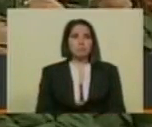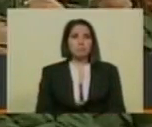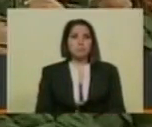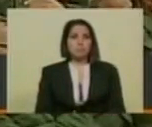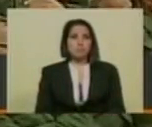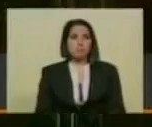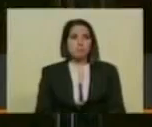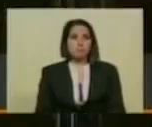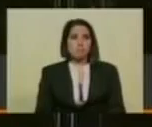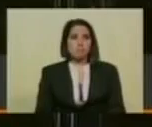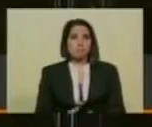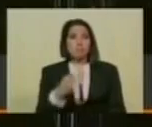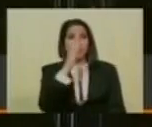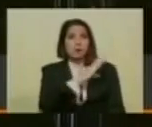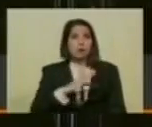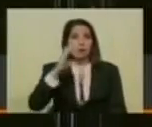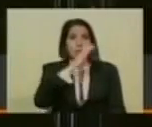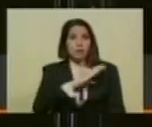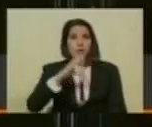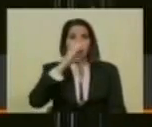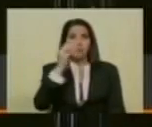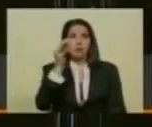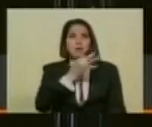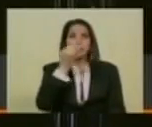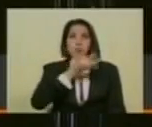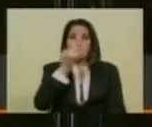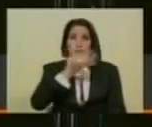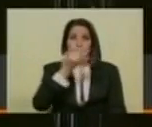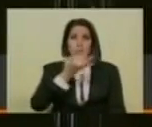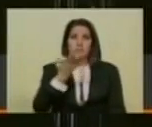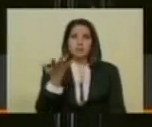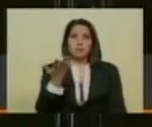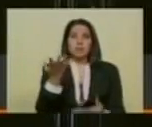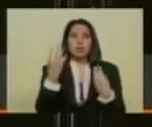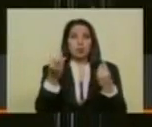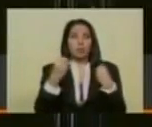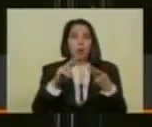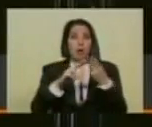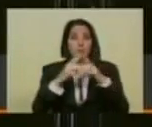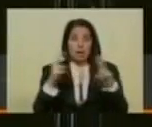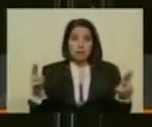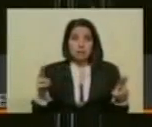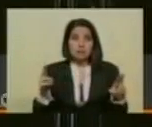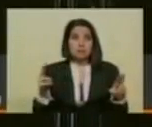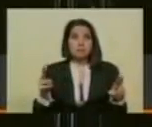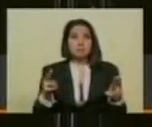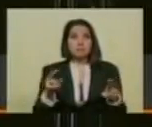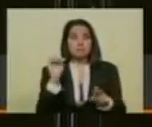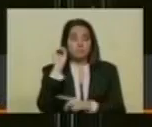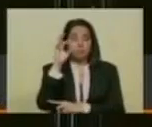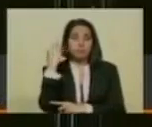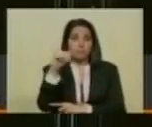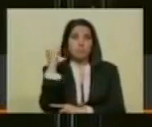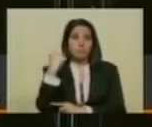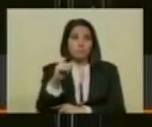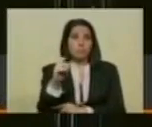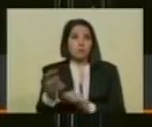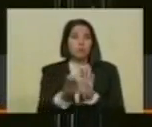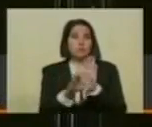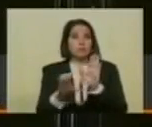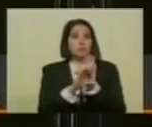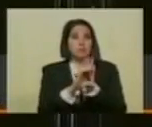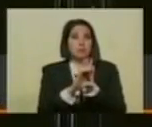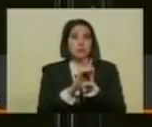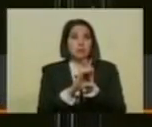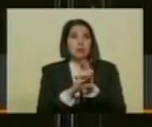La Comisión por la Verdad, la Justicia, la Reparación de Víctimas y la Paz de la Asamblea Nacional Constituyente está haciendo